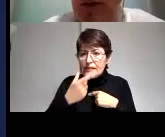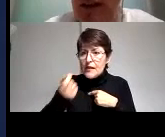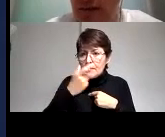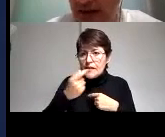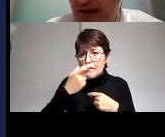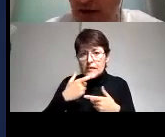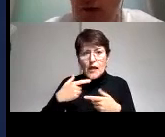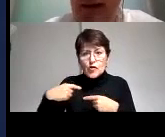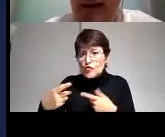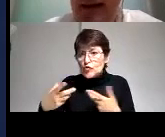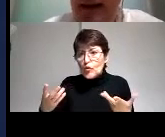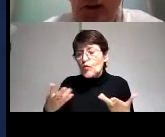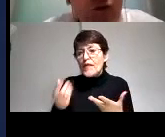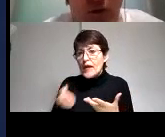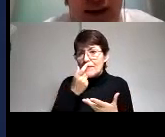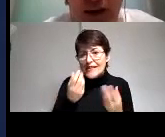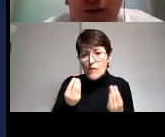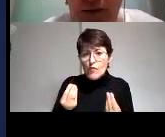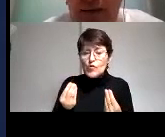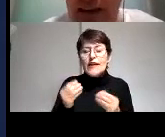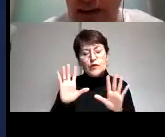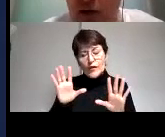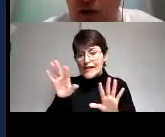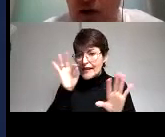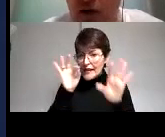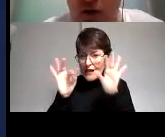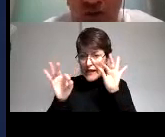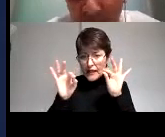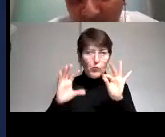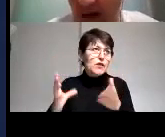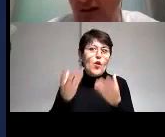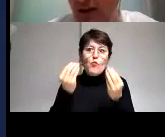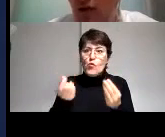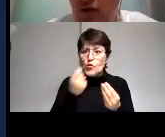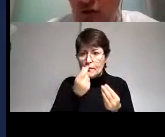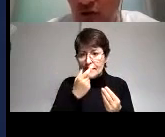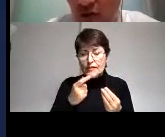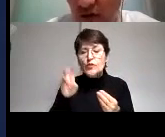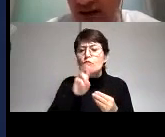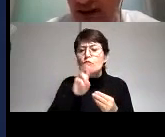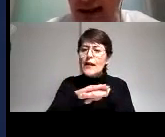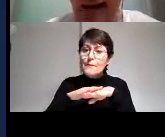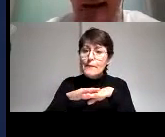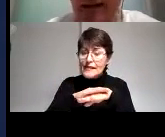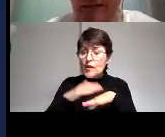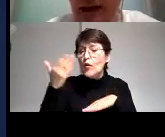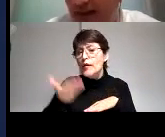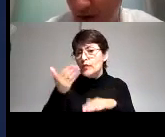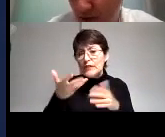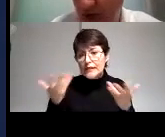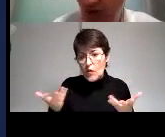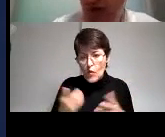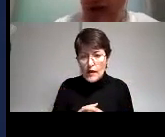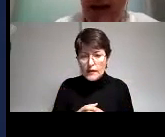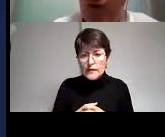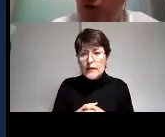nos puede ir bien para la salud. Entonces nos hemos quedado fundamentalmente con lo más básico, con lo esencial. Hasta ahora